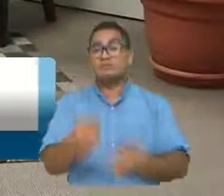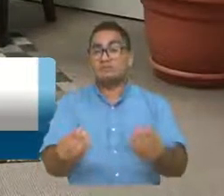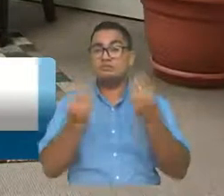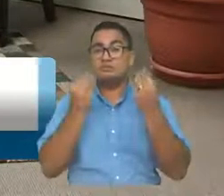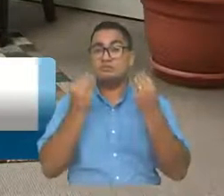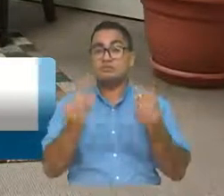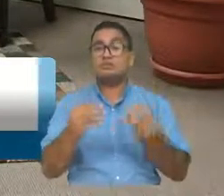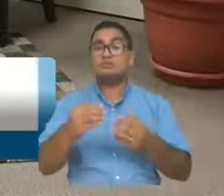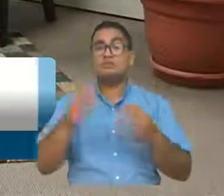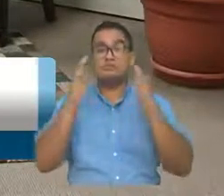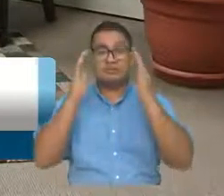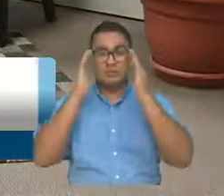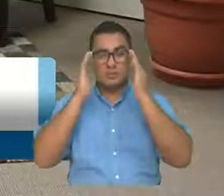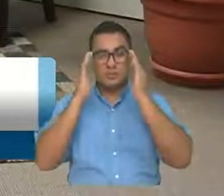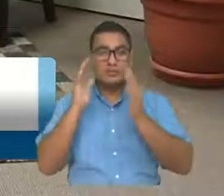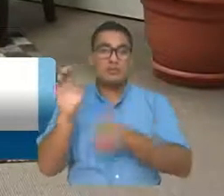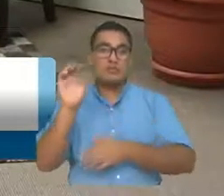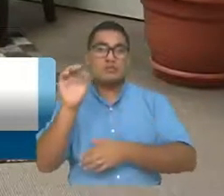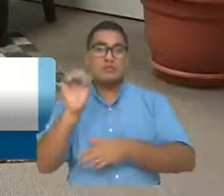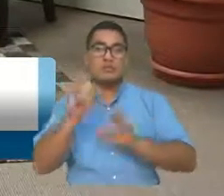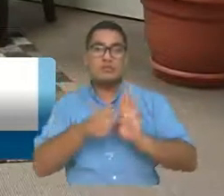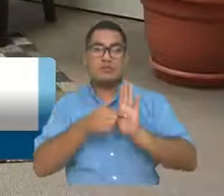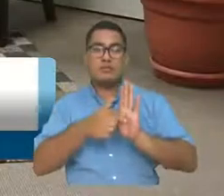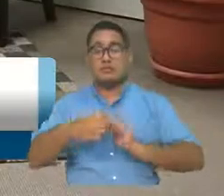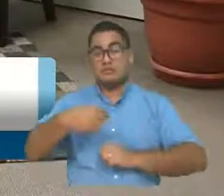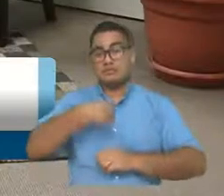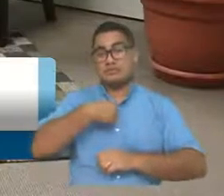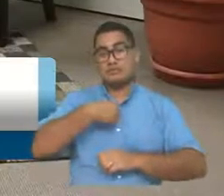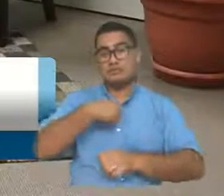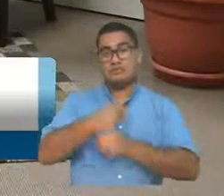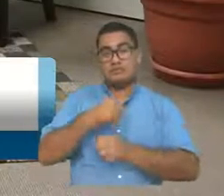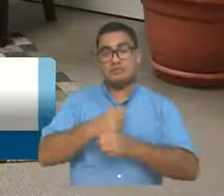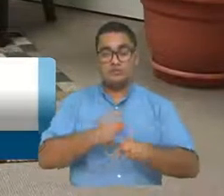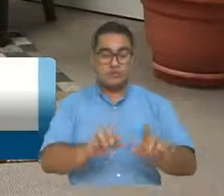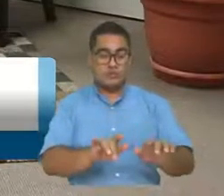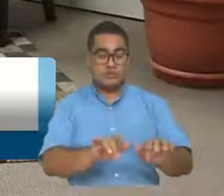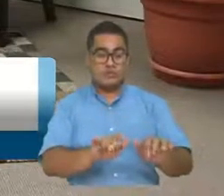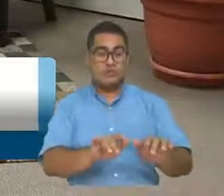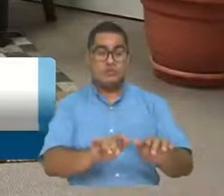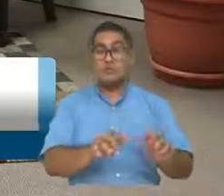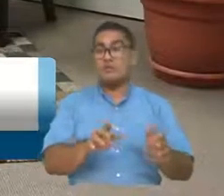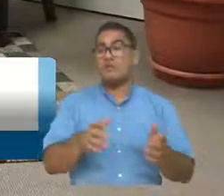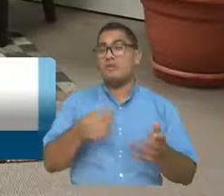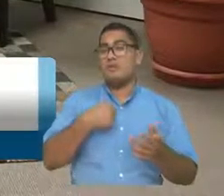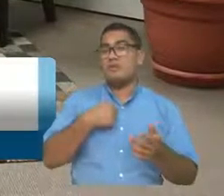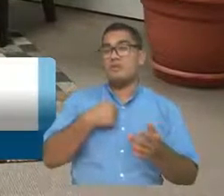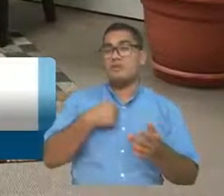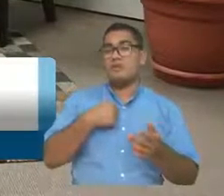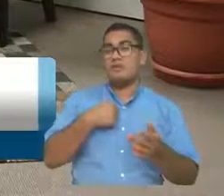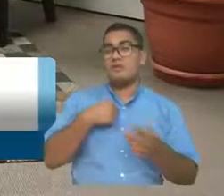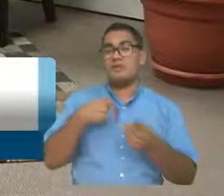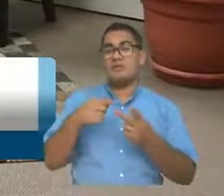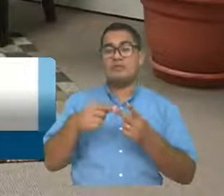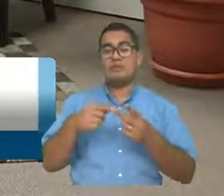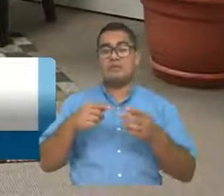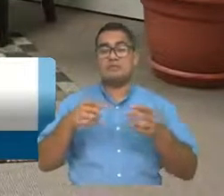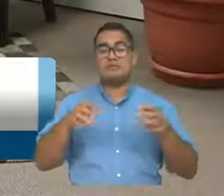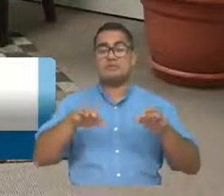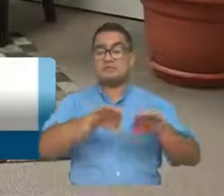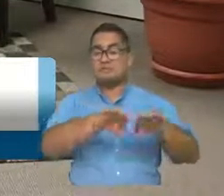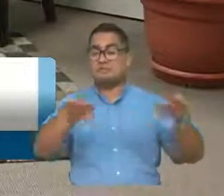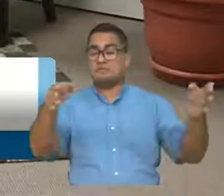pero es más el hecho de que las gotitas viajan y de esa manera yo te